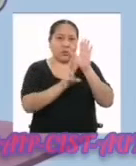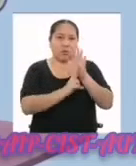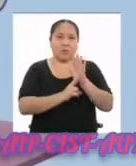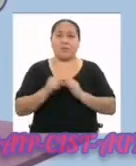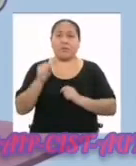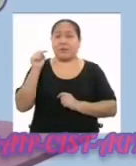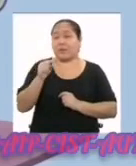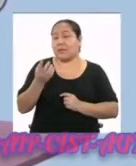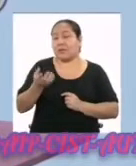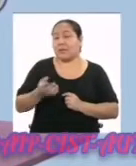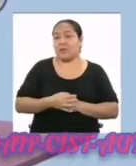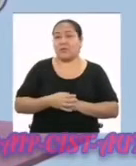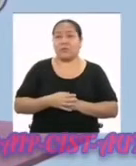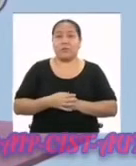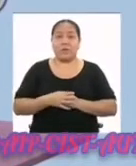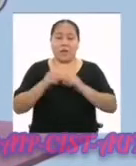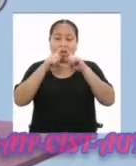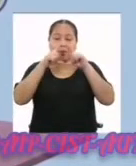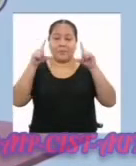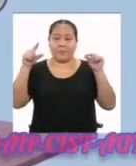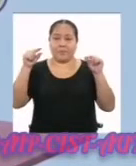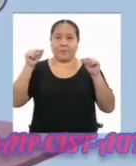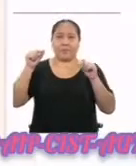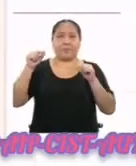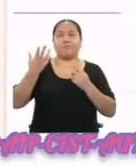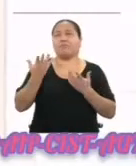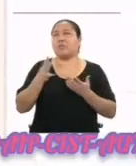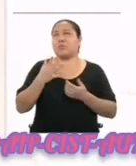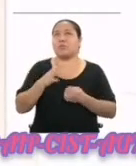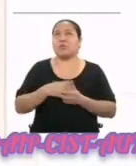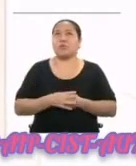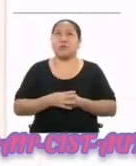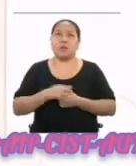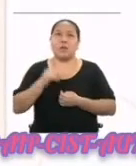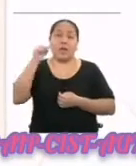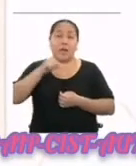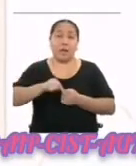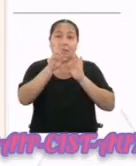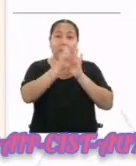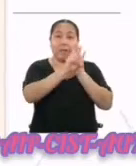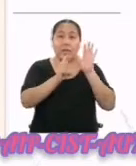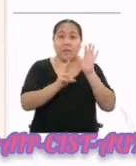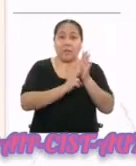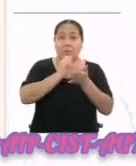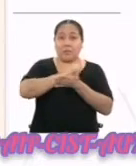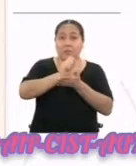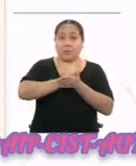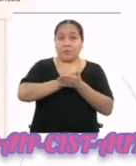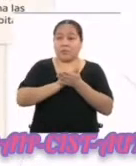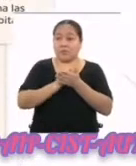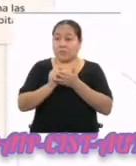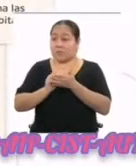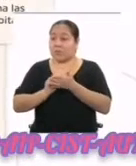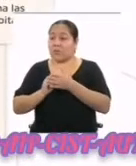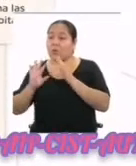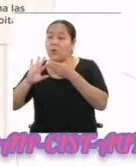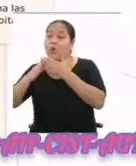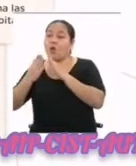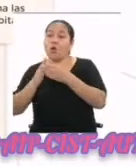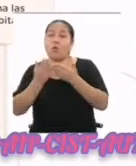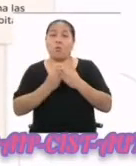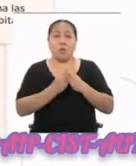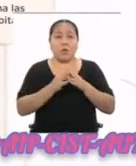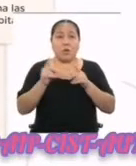En este caso, el preámbulo podría ser algo así como el presente reglamento prescrito por la comunidad de campesinos